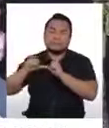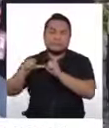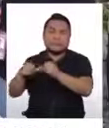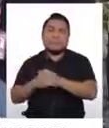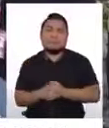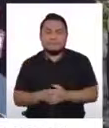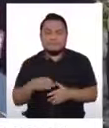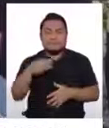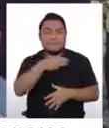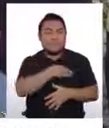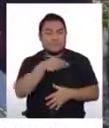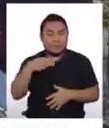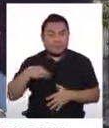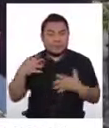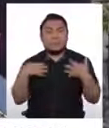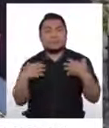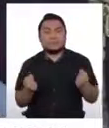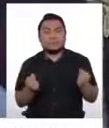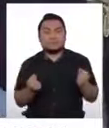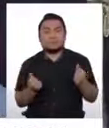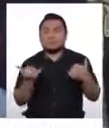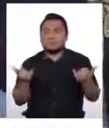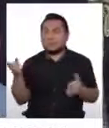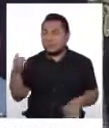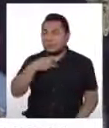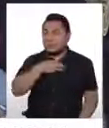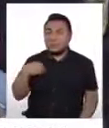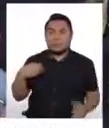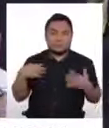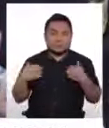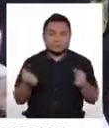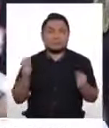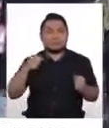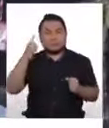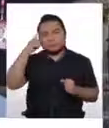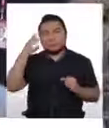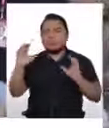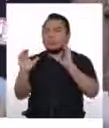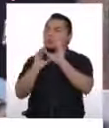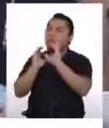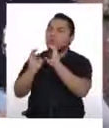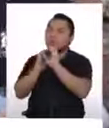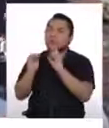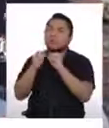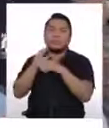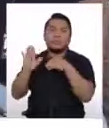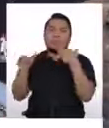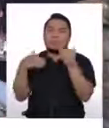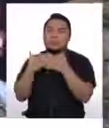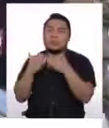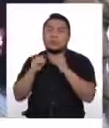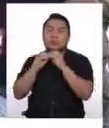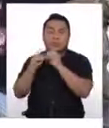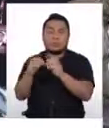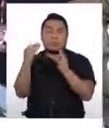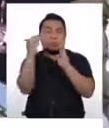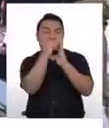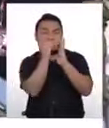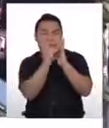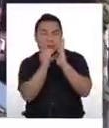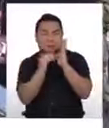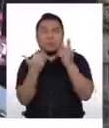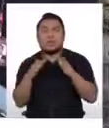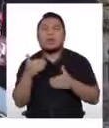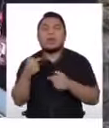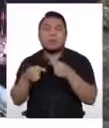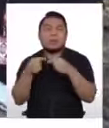El Ministerio de Salud, por aquí está el Ministro de Salud, vamos a conversar porque todas las medidas que se van implementando,